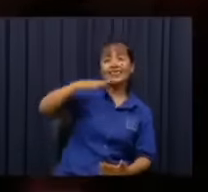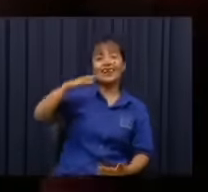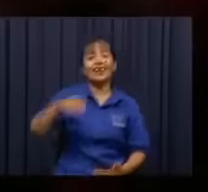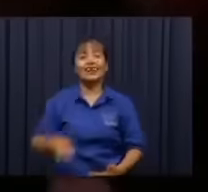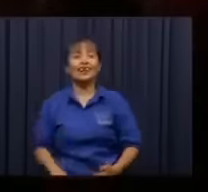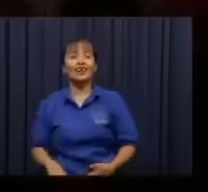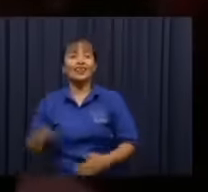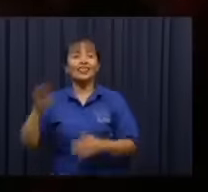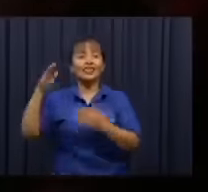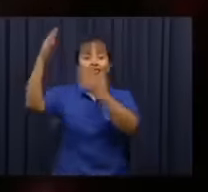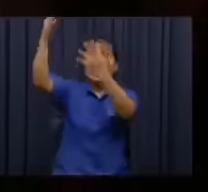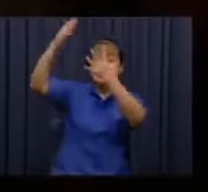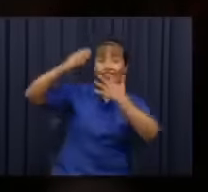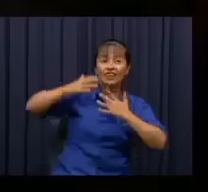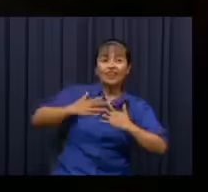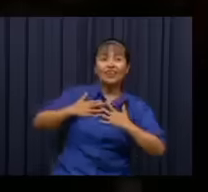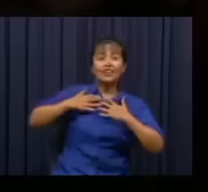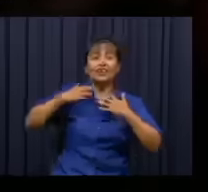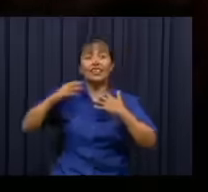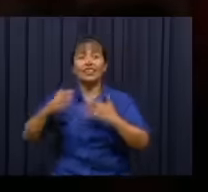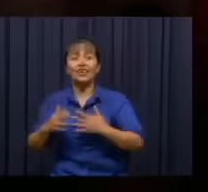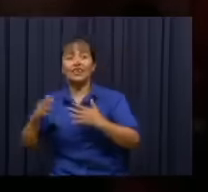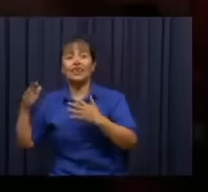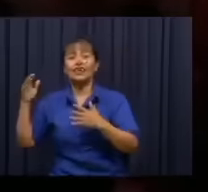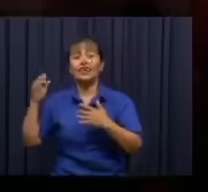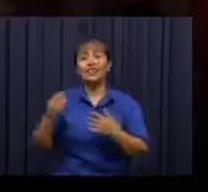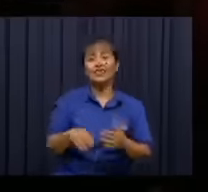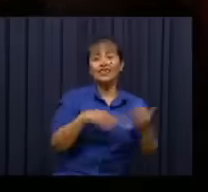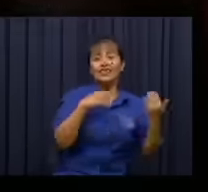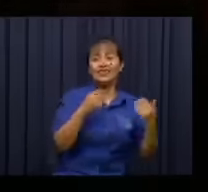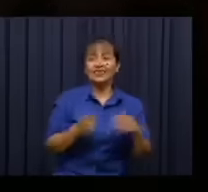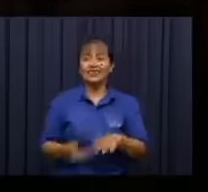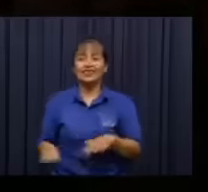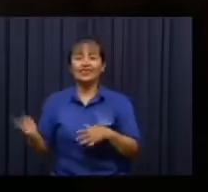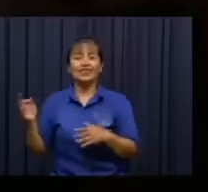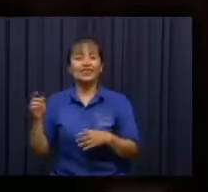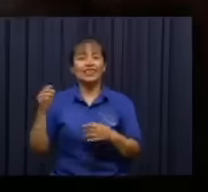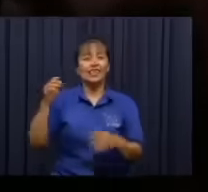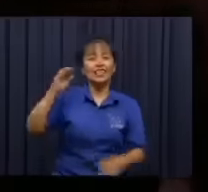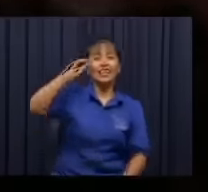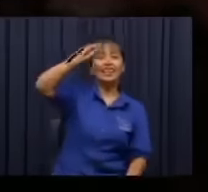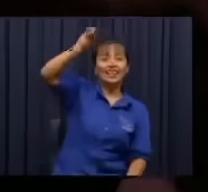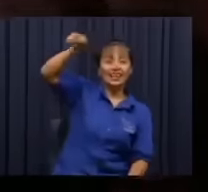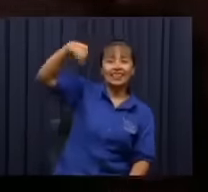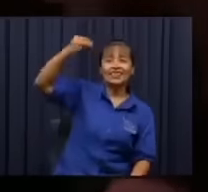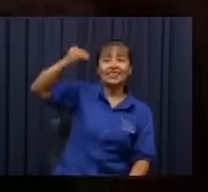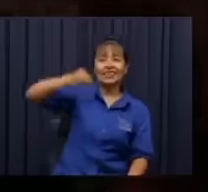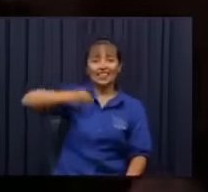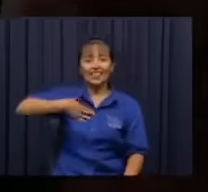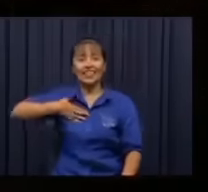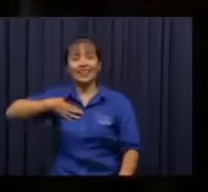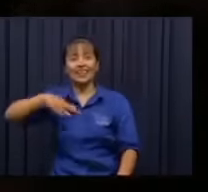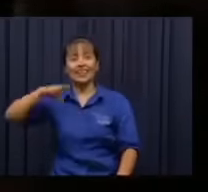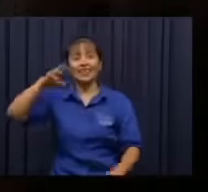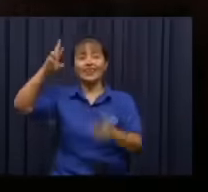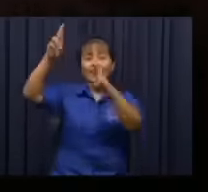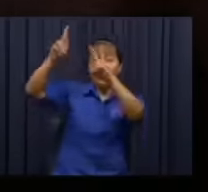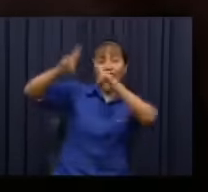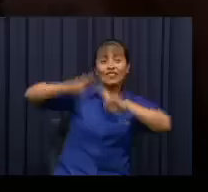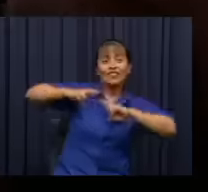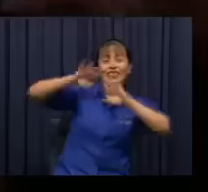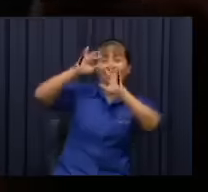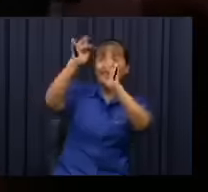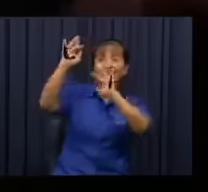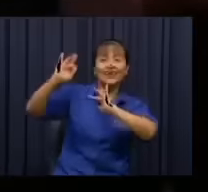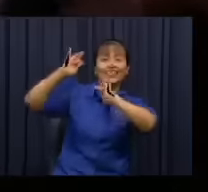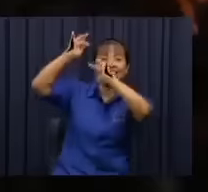Recibo de la gracia, recibo de la fe, recibo la bondad, recibo de su unción. La misericordia